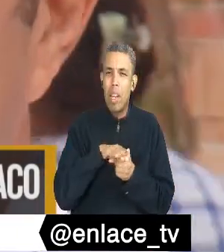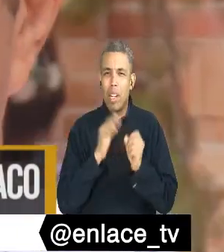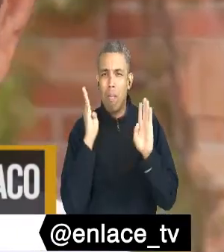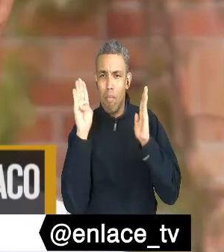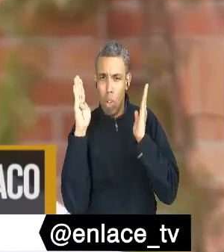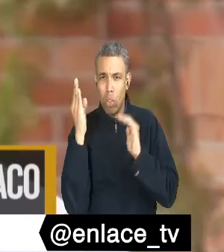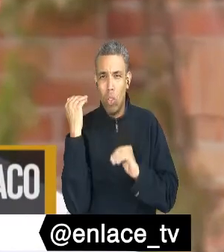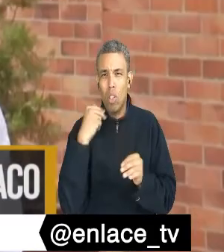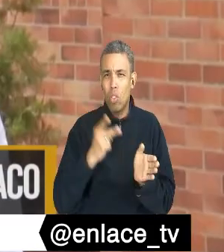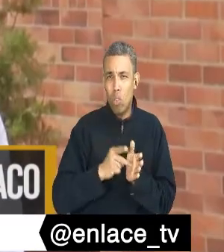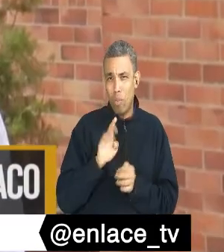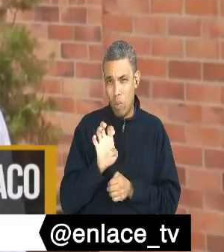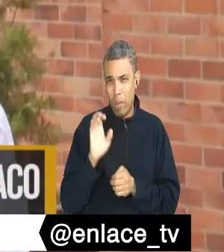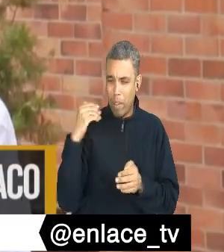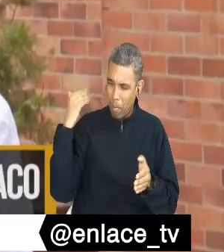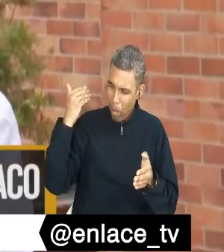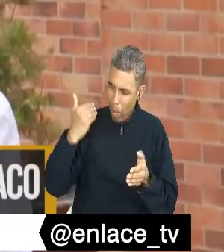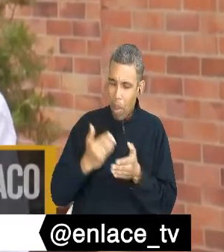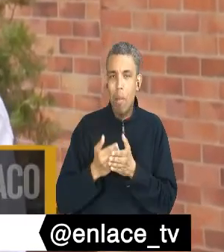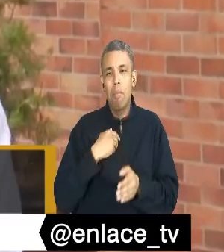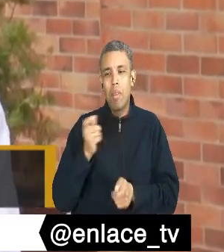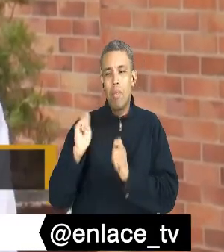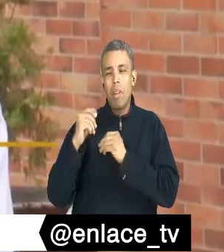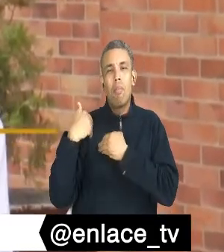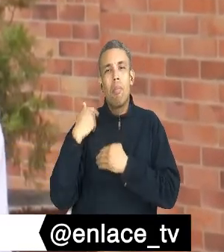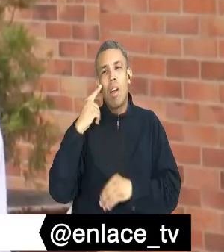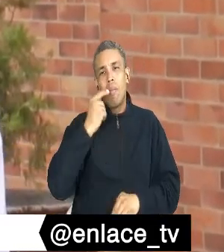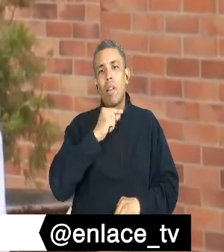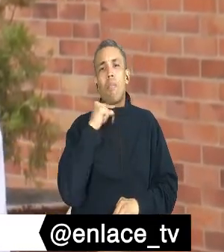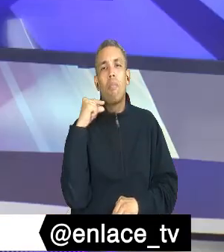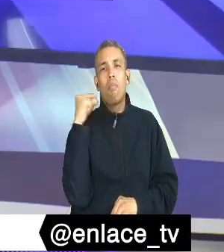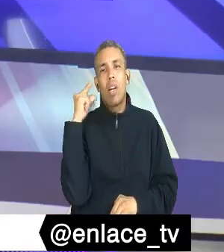año 2009 era párroco de la iglesia La Inmaculada.